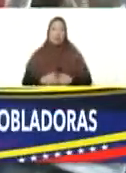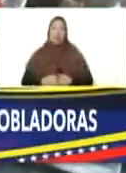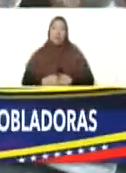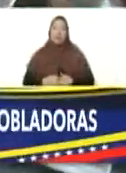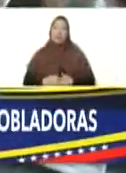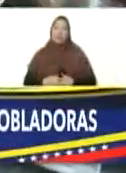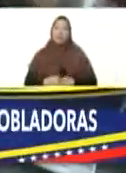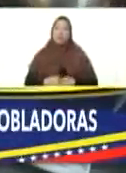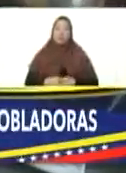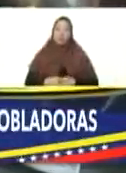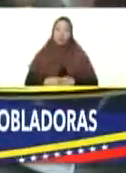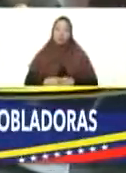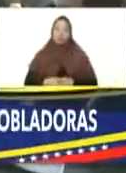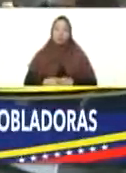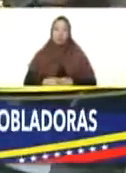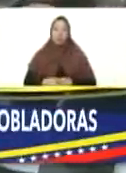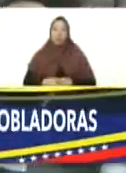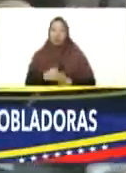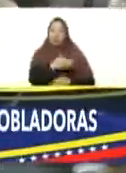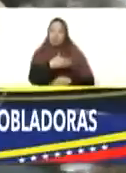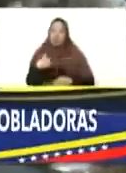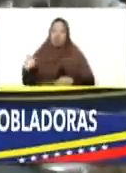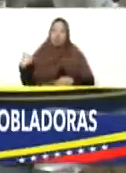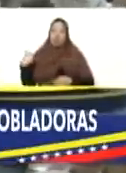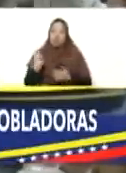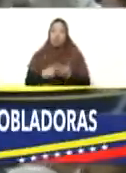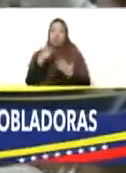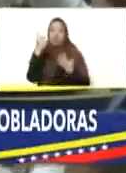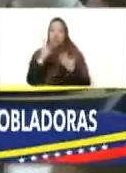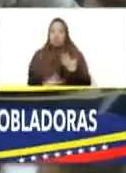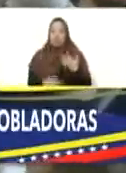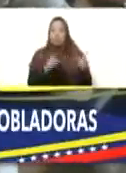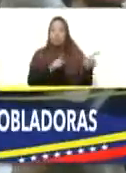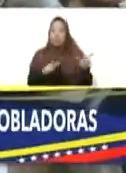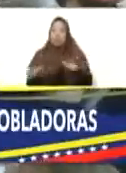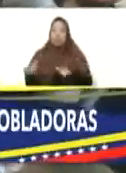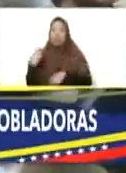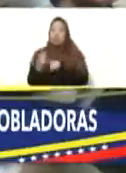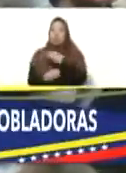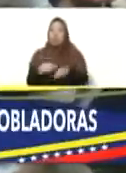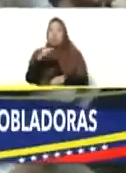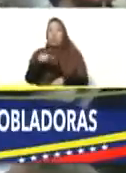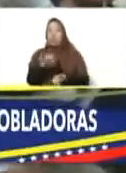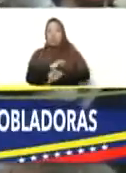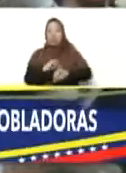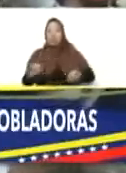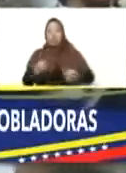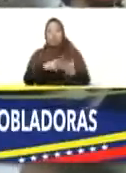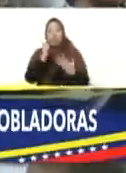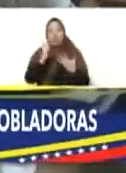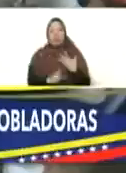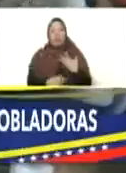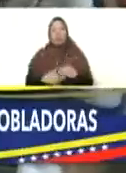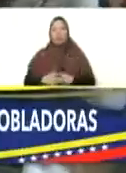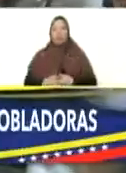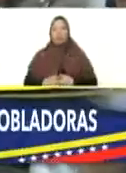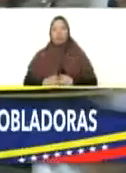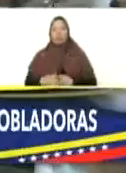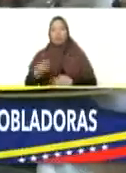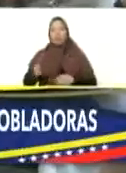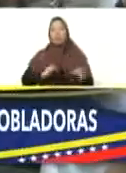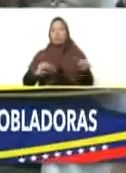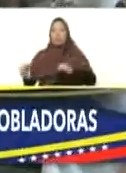han hablado pero yo quiero la propuesta concreta cómo vamos a hacer para cumplir lo que está proponiendo juan carlos que el